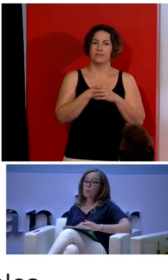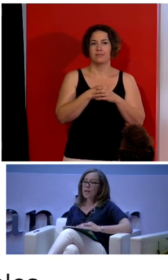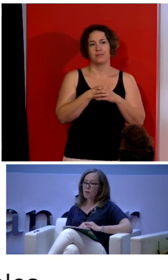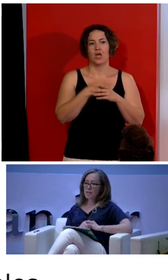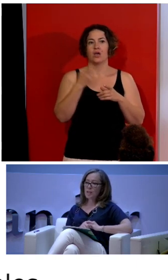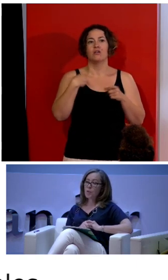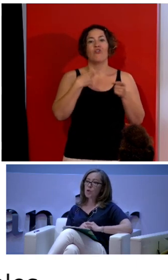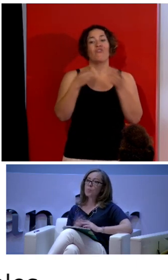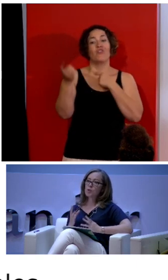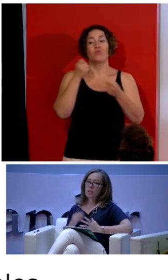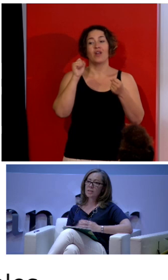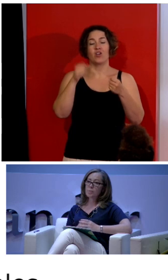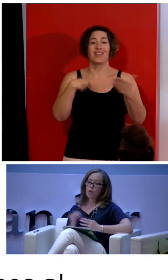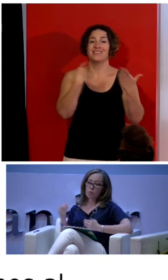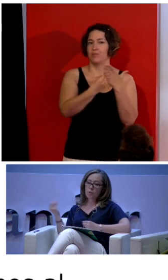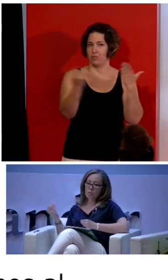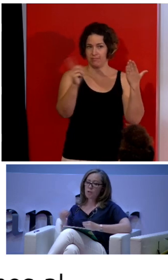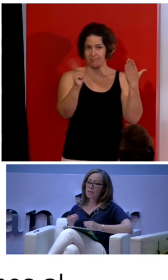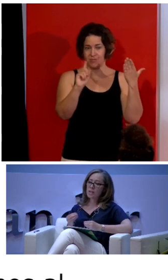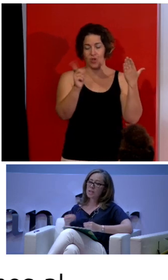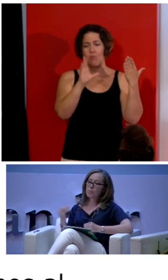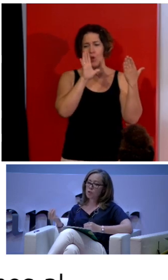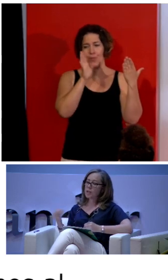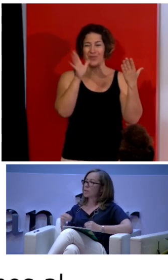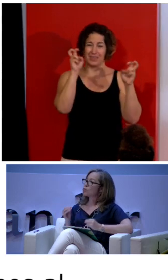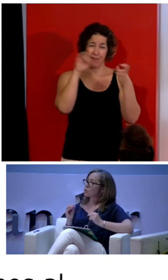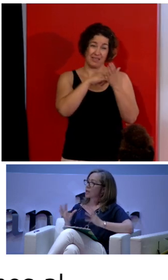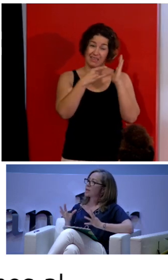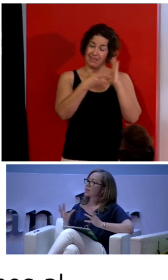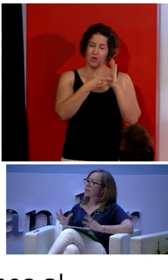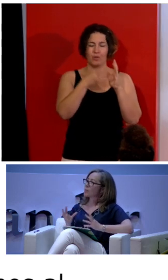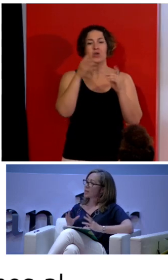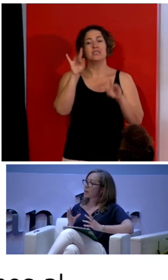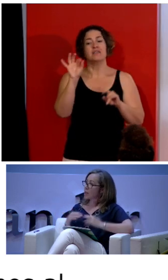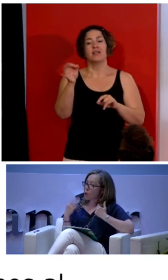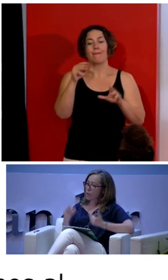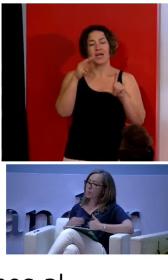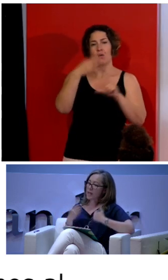al formulario de inscripción, pero sí que sé por cuestiones técnicas, pero sí que se hizo un tutelaje desde la